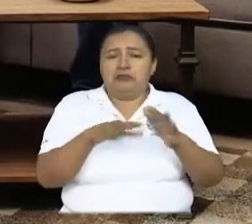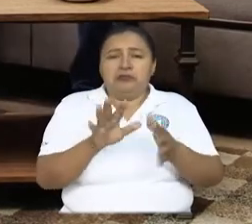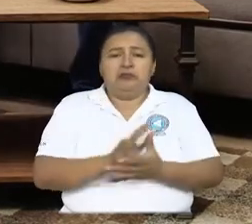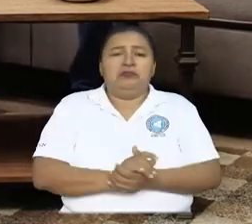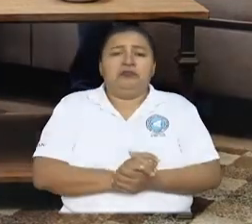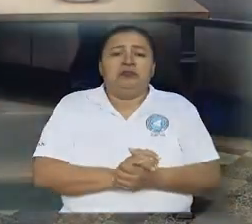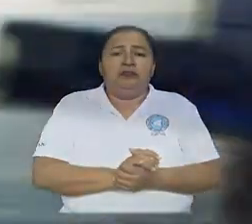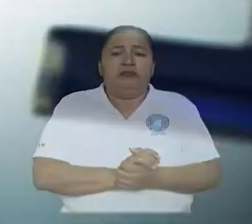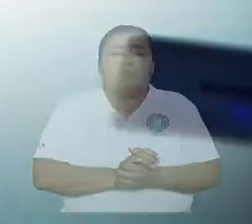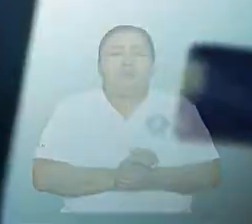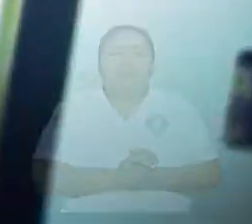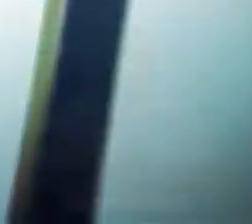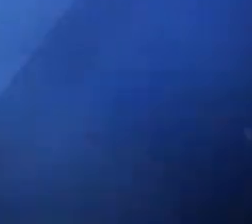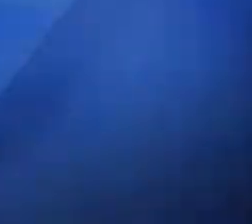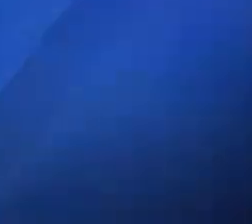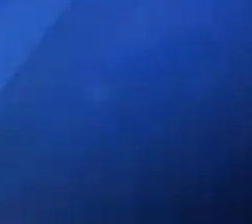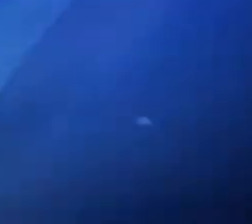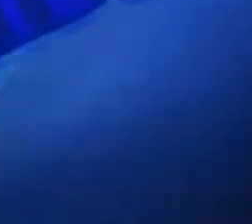volvemos